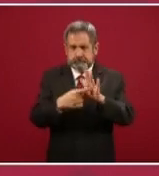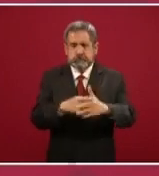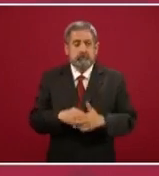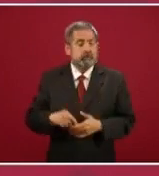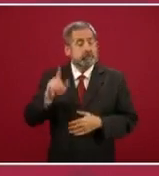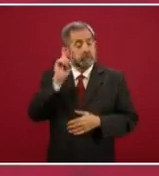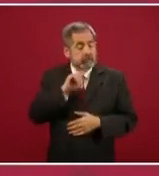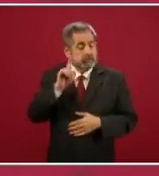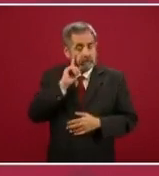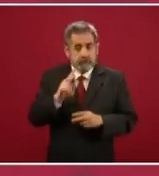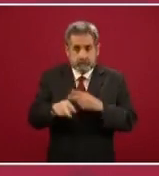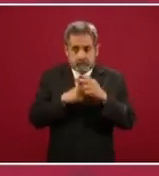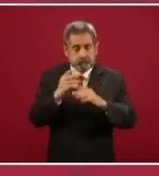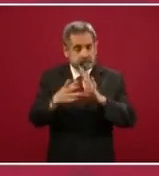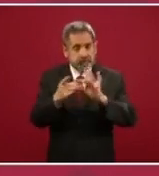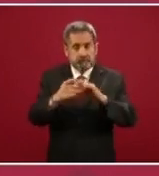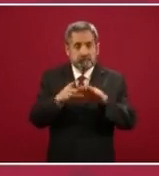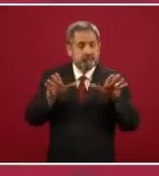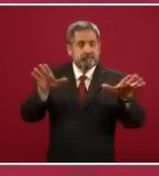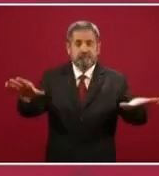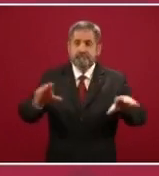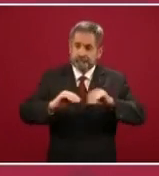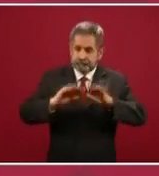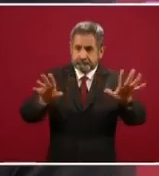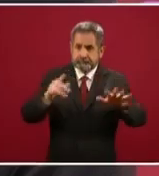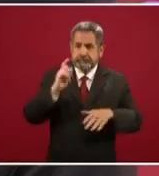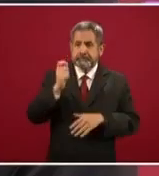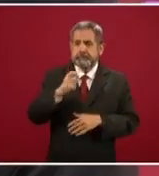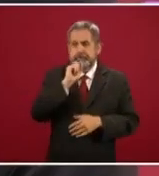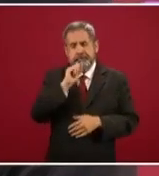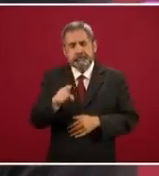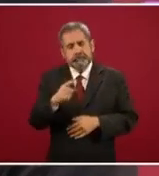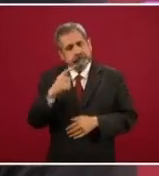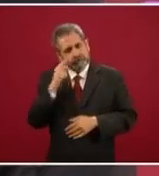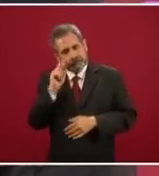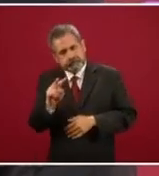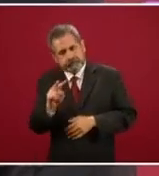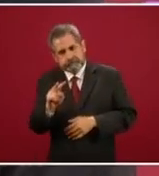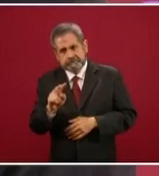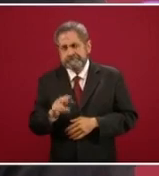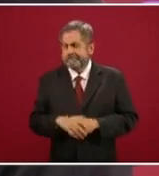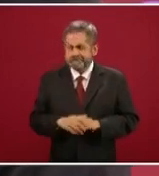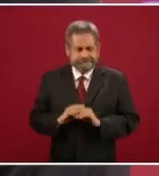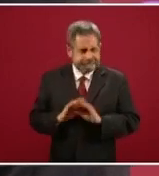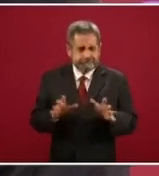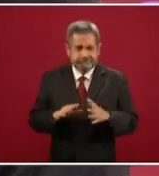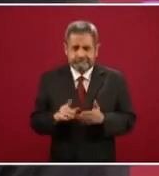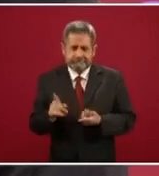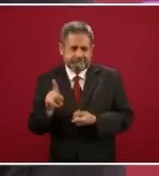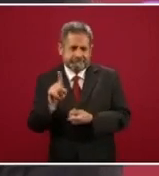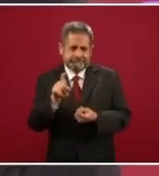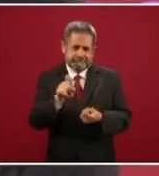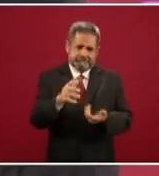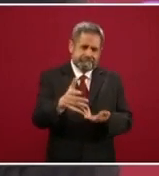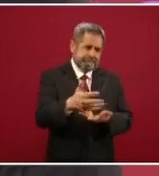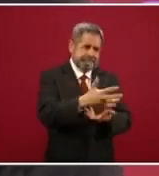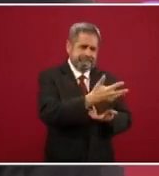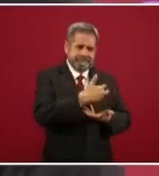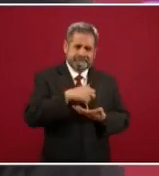Mañana vamos a hablar de la rifa del avión y van a ver ustedes que todo ese recurso,